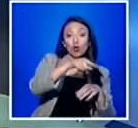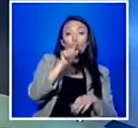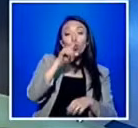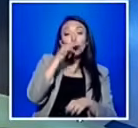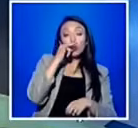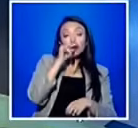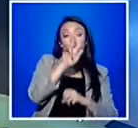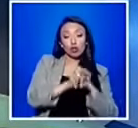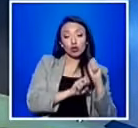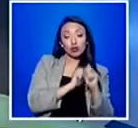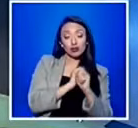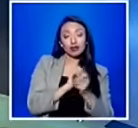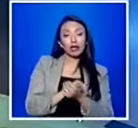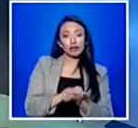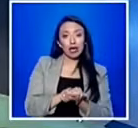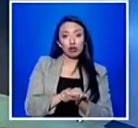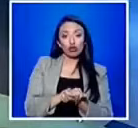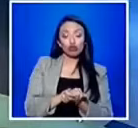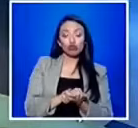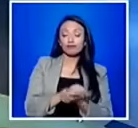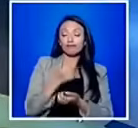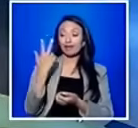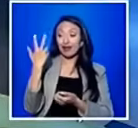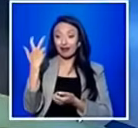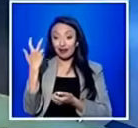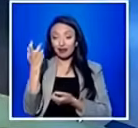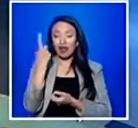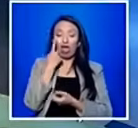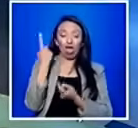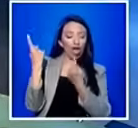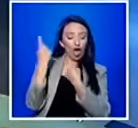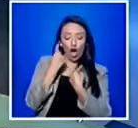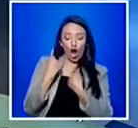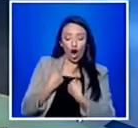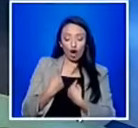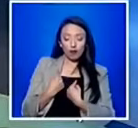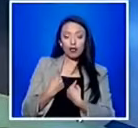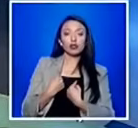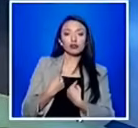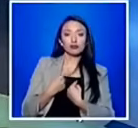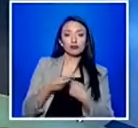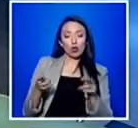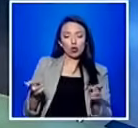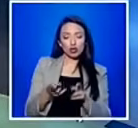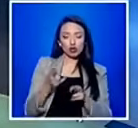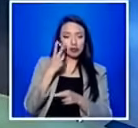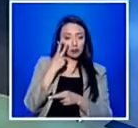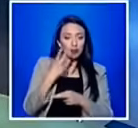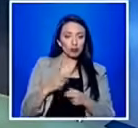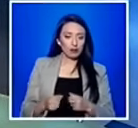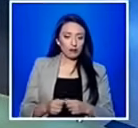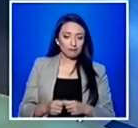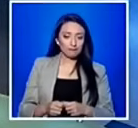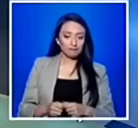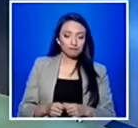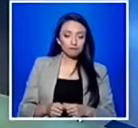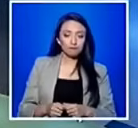de 3 años apenas de edad, y también dejó 3 heridos. Alex Ceballos estuvo en la cobertura y tiene más detalles de lo que